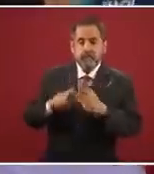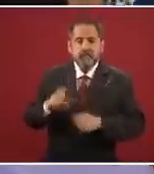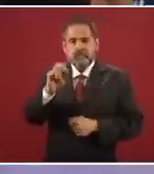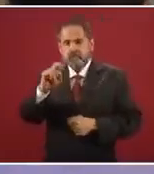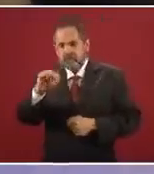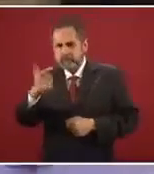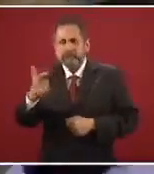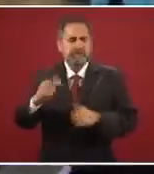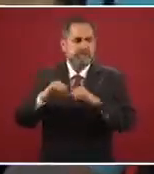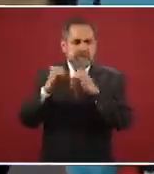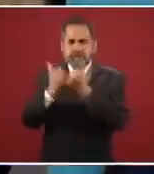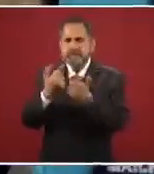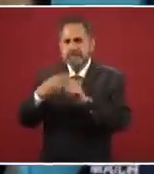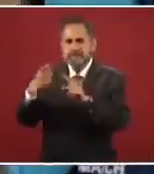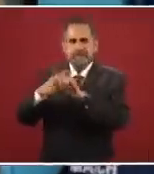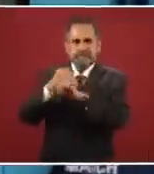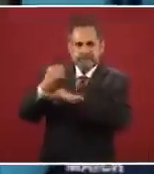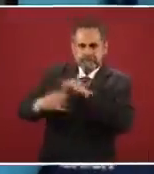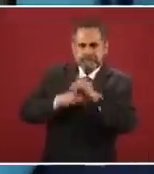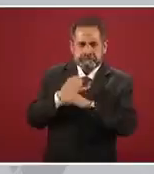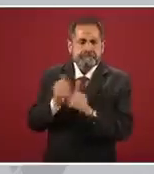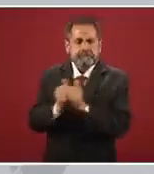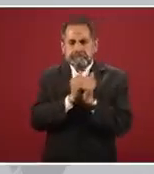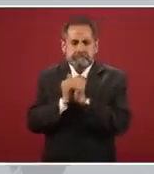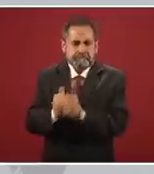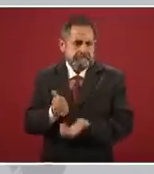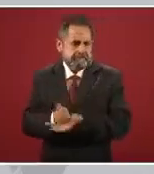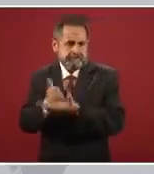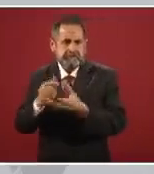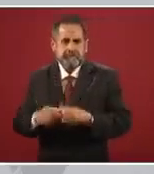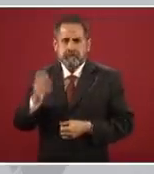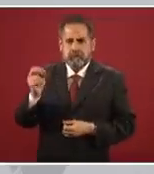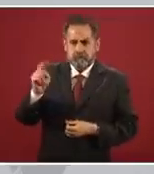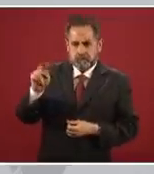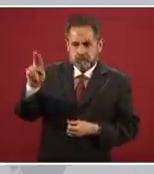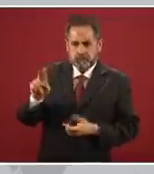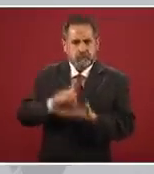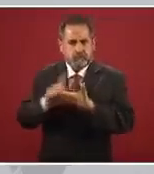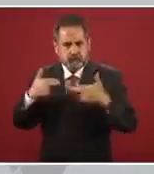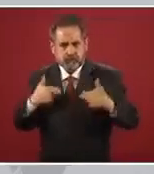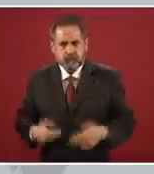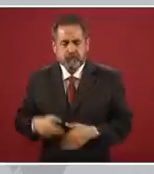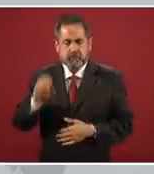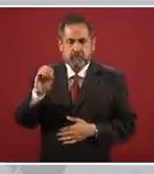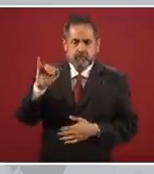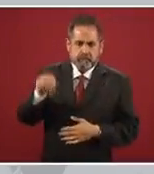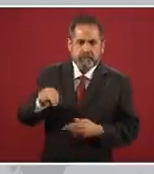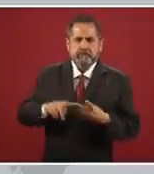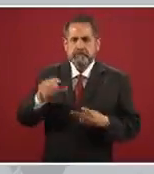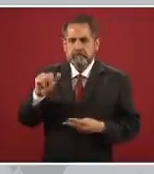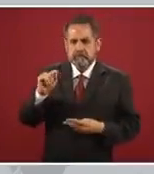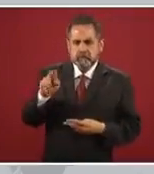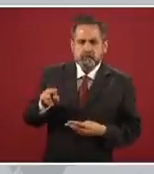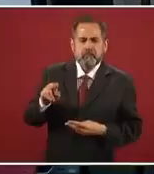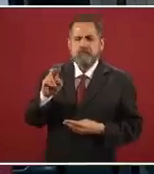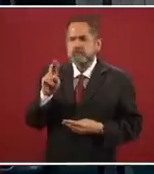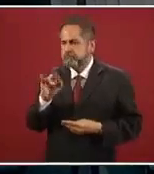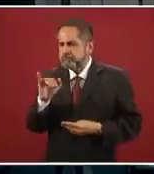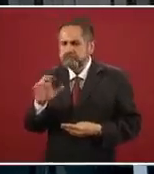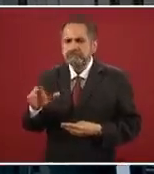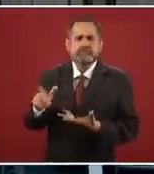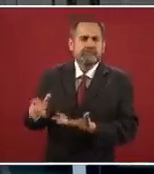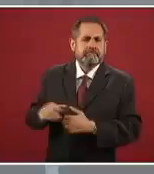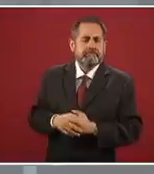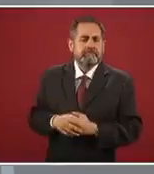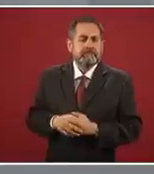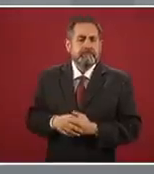y mecanismos nacionales e internacionales, como la ONU Derechos Humanos, OIM, ACNUR y UNICEF. Durante